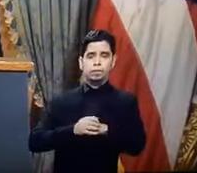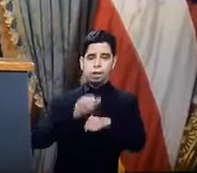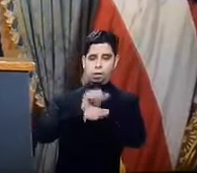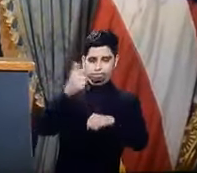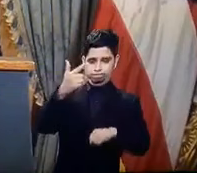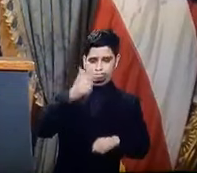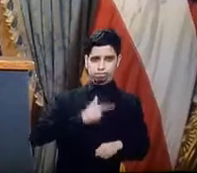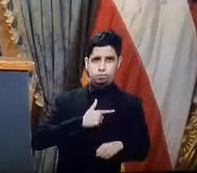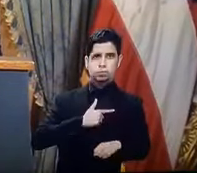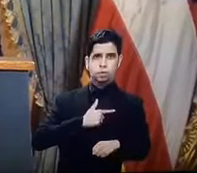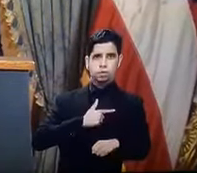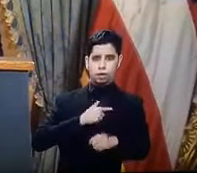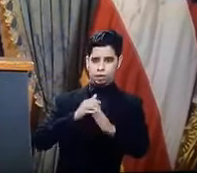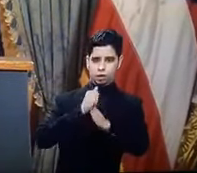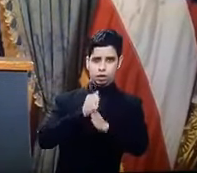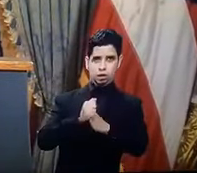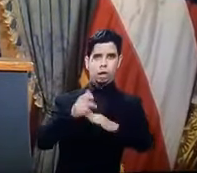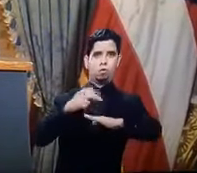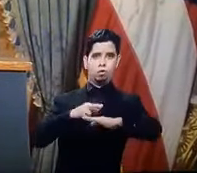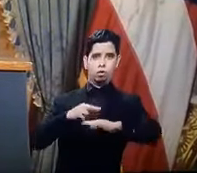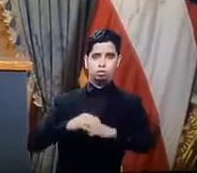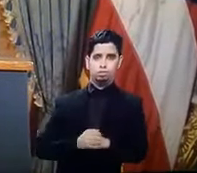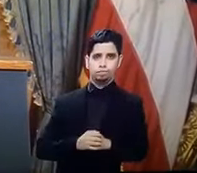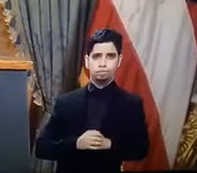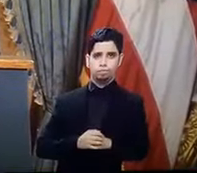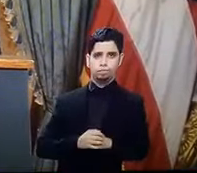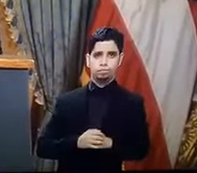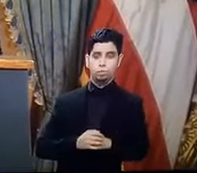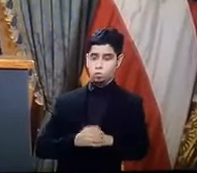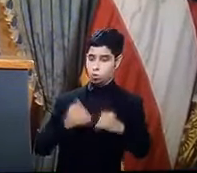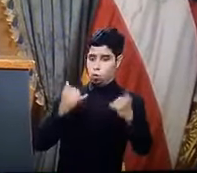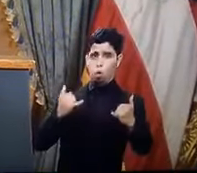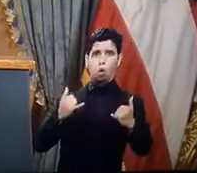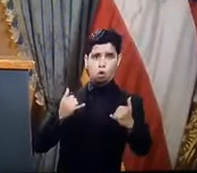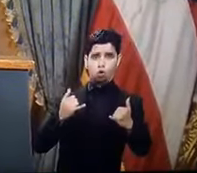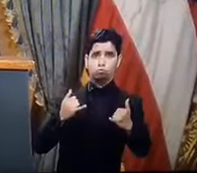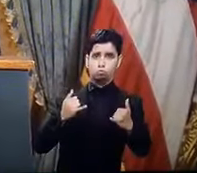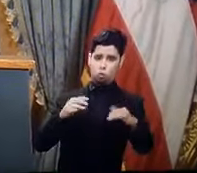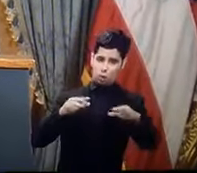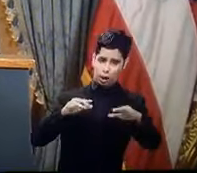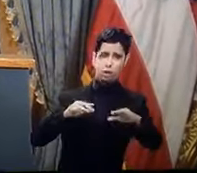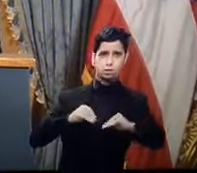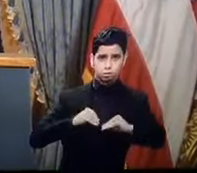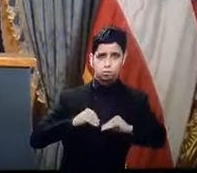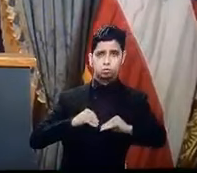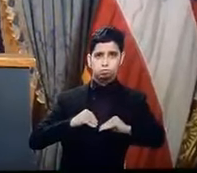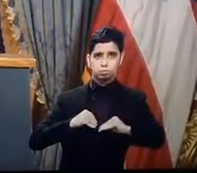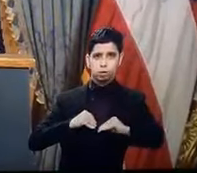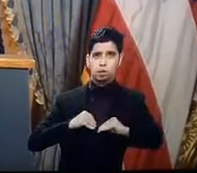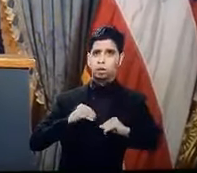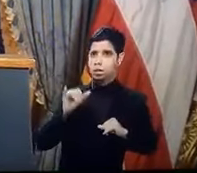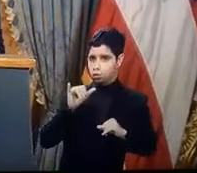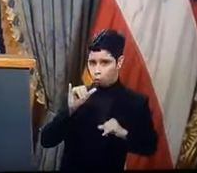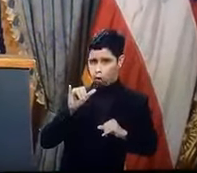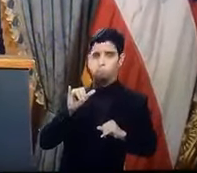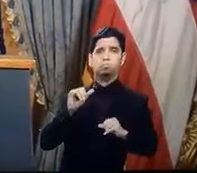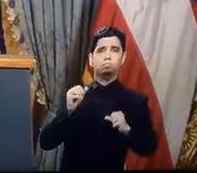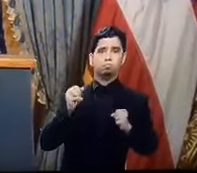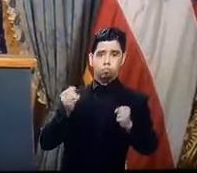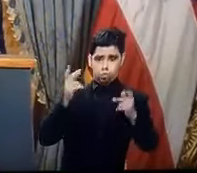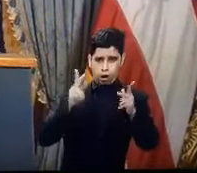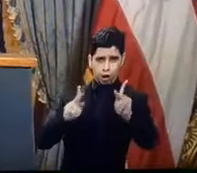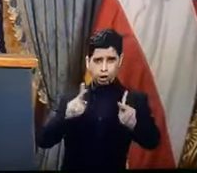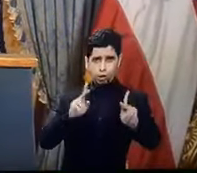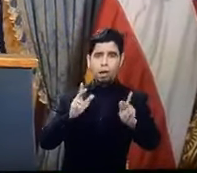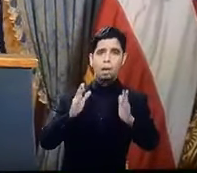dirigir los destinos de este pueblo. Hoy, además de responder a un deber, respondo a un emplazamiento colectivo que